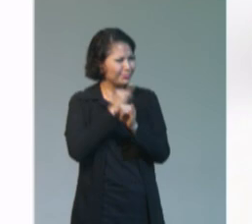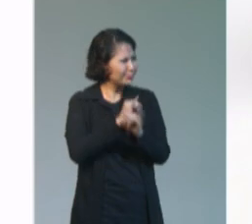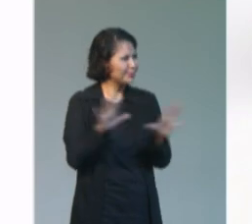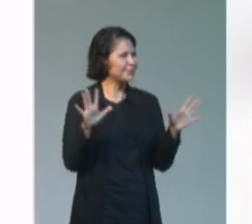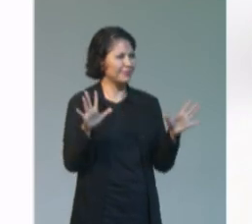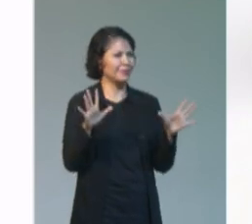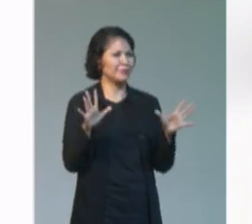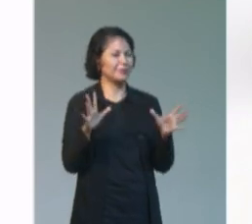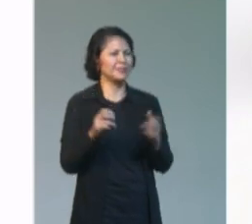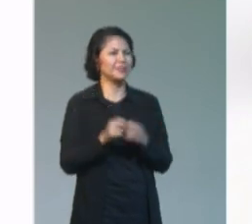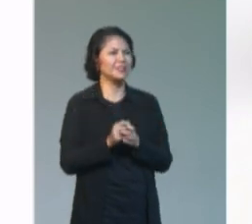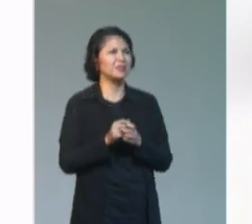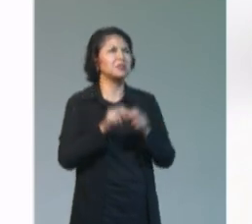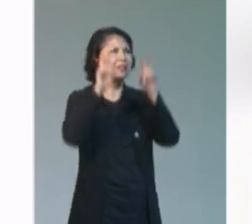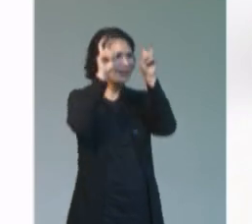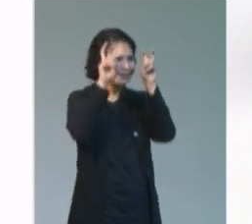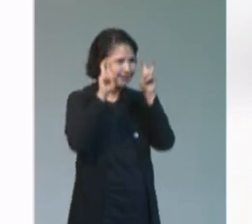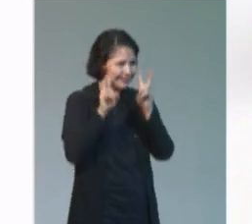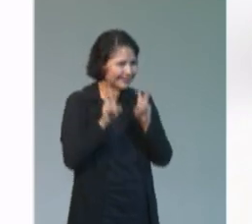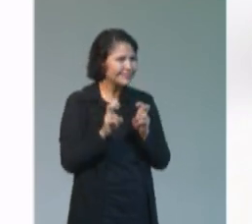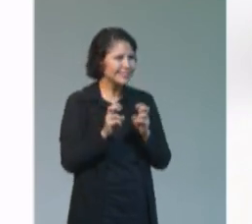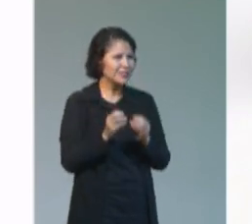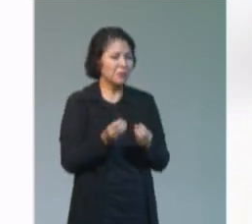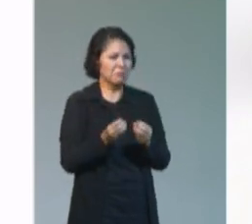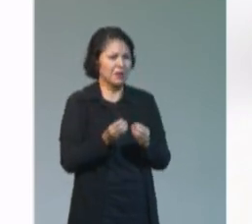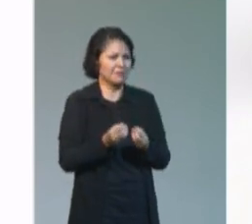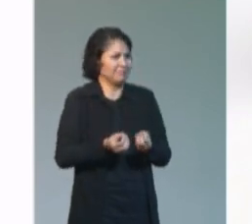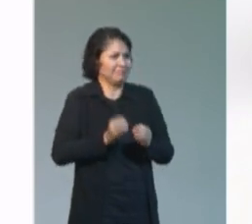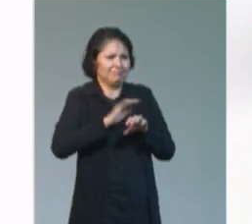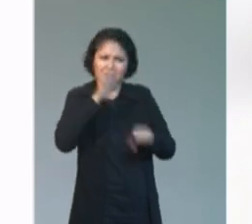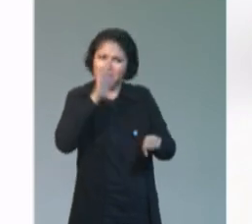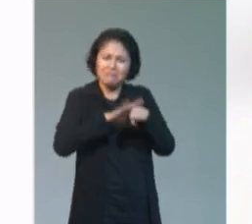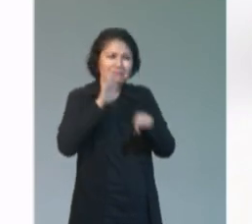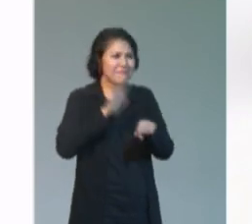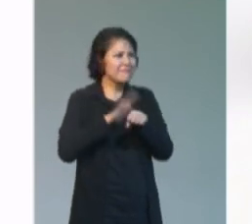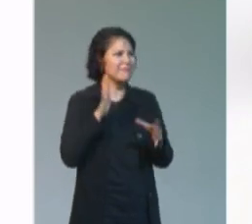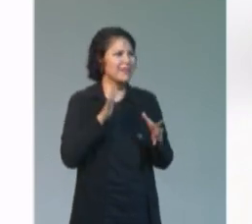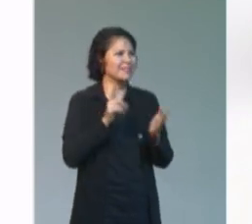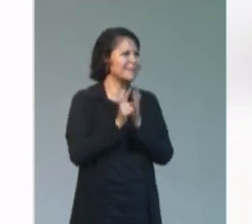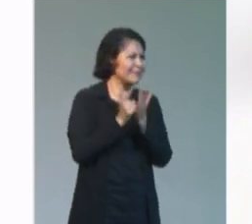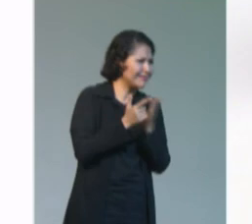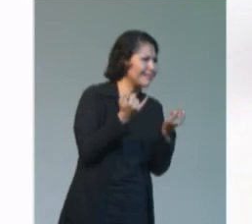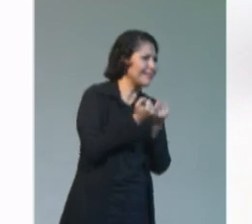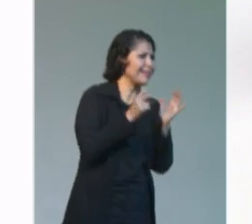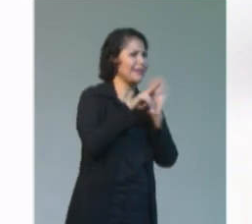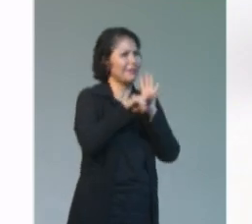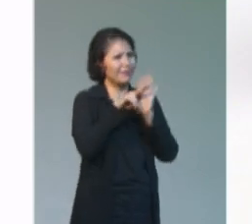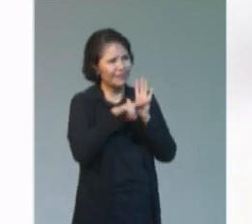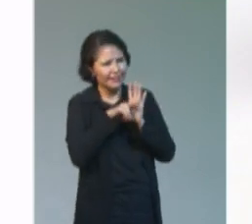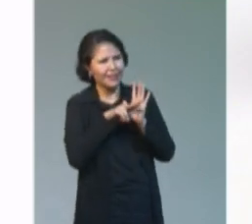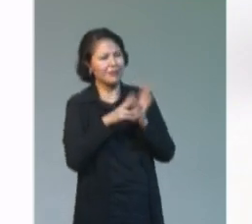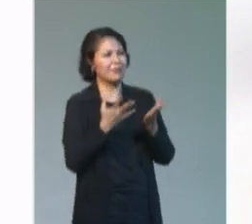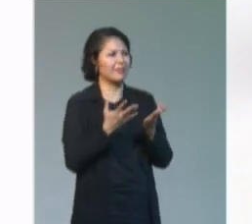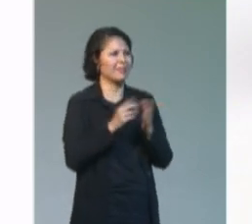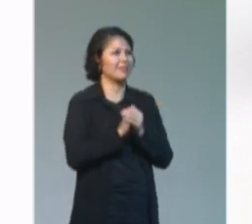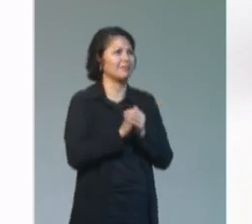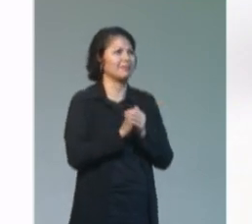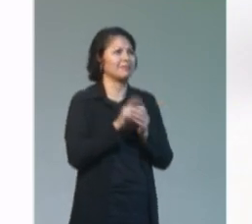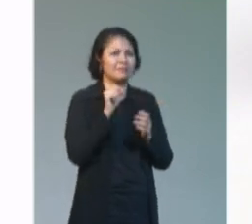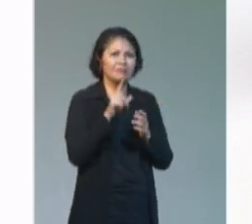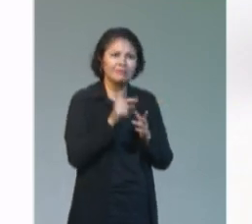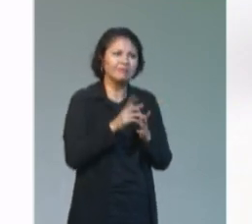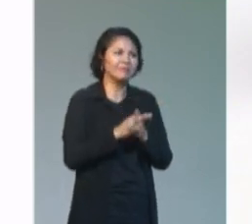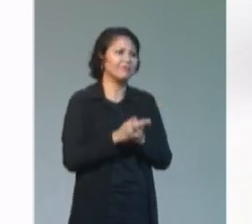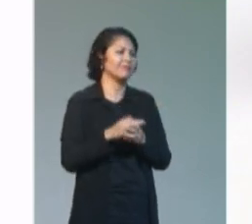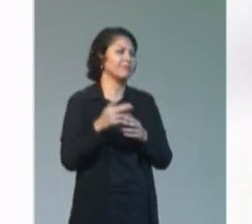diferente lo mismo que el libro de texto requería una estructura lo mismo que el vídeo didáctico requería una estructura lo mismo que la